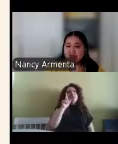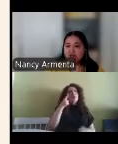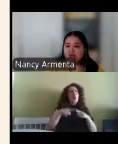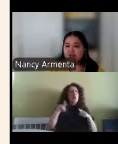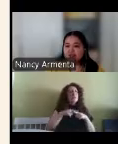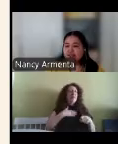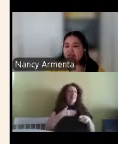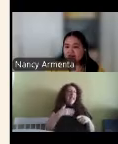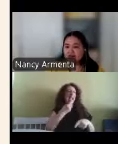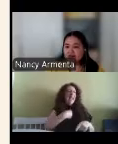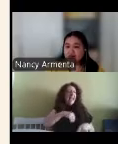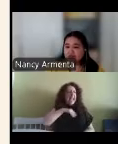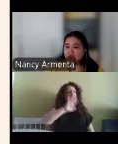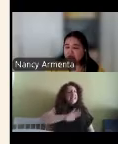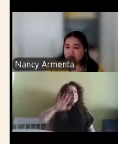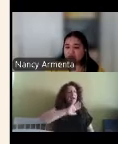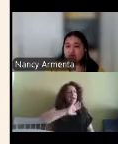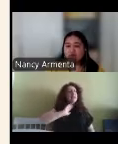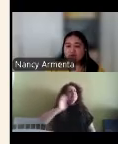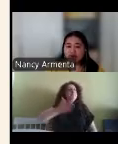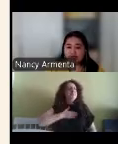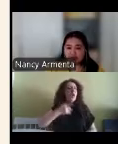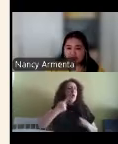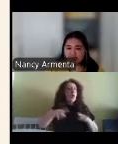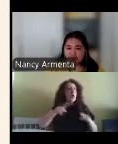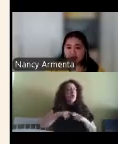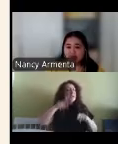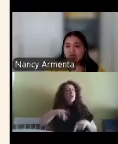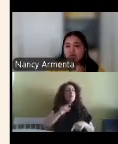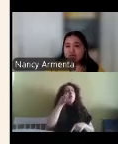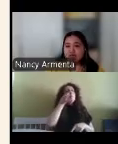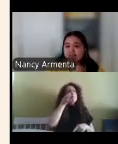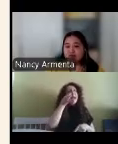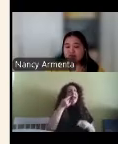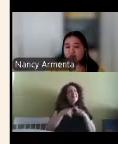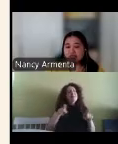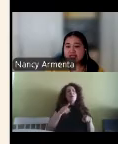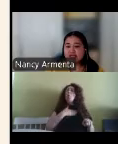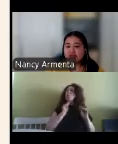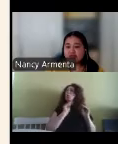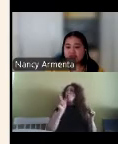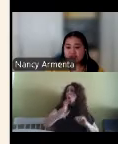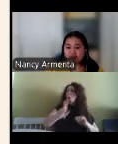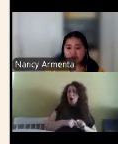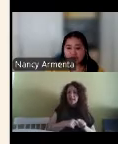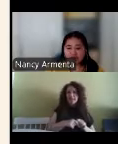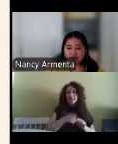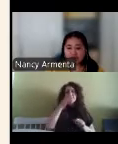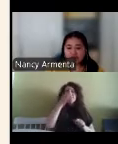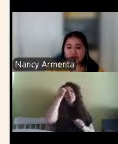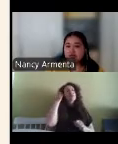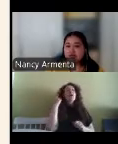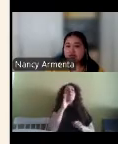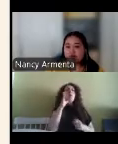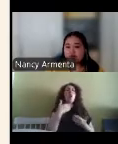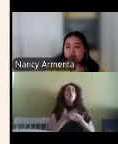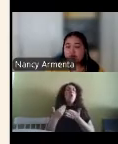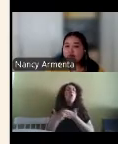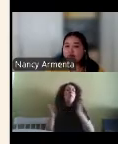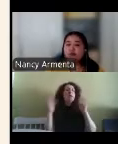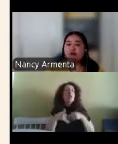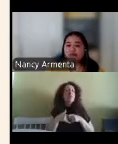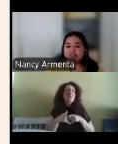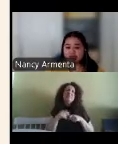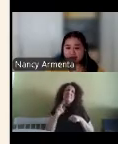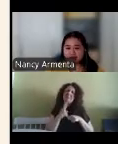España, como te apoderas de algo que no es tuyo, por tu color de la piel, porque se dieron cuenta que no tienes documentación. Es